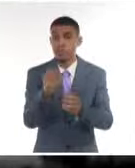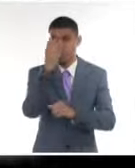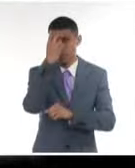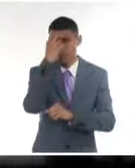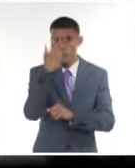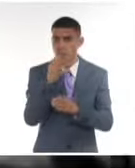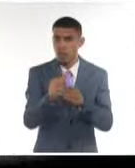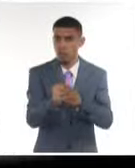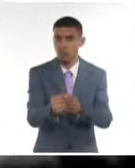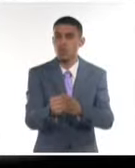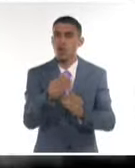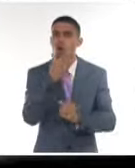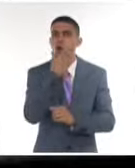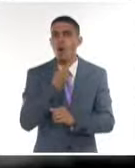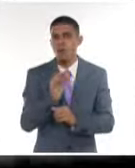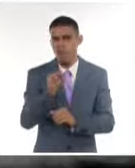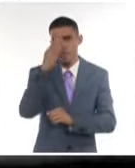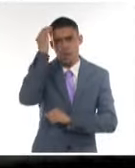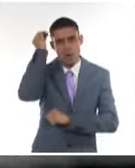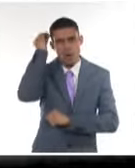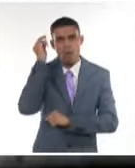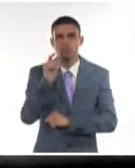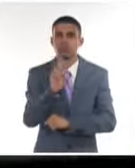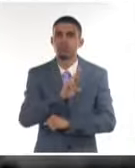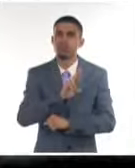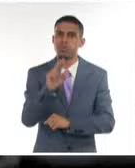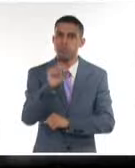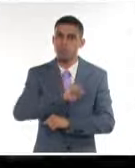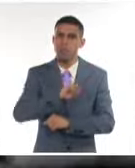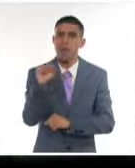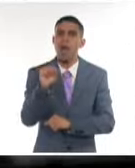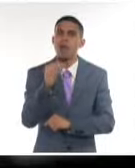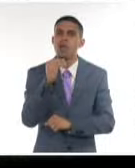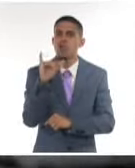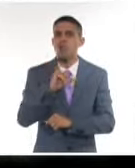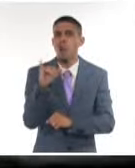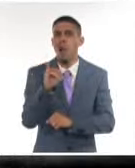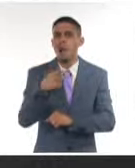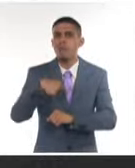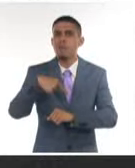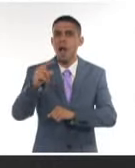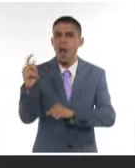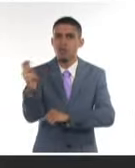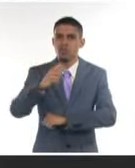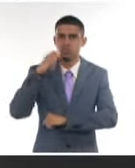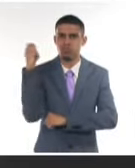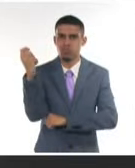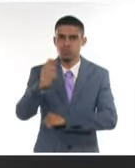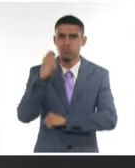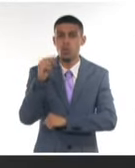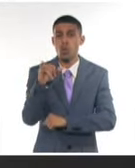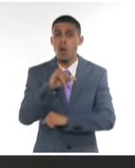por su joven comandante, resultó indetenible machete Mambí que contribuyó a abrir el